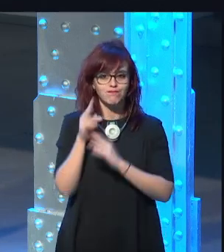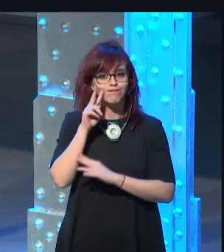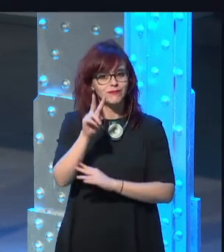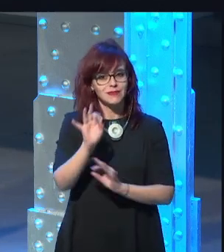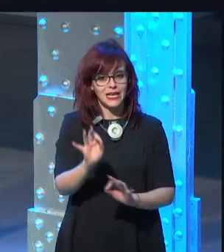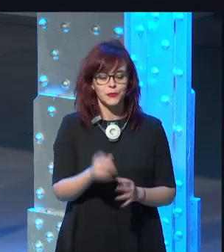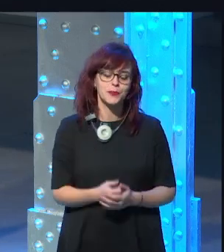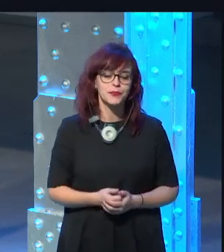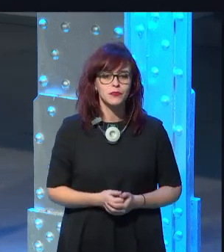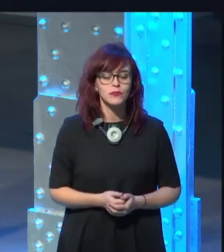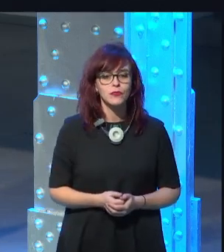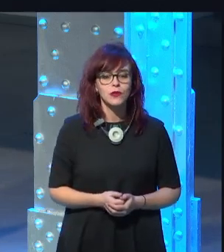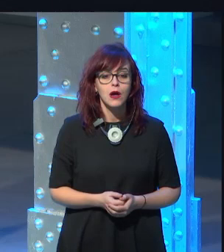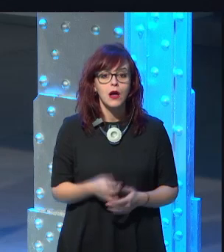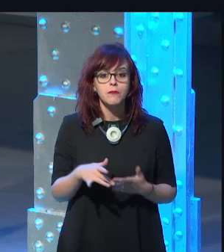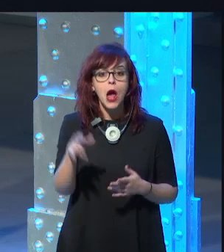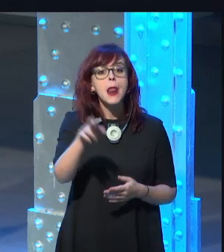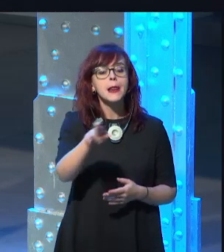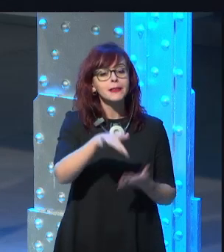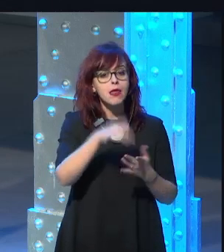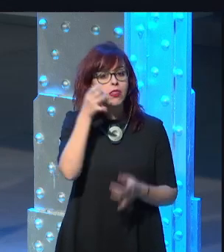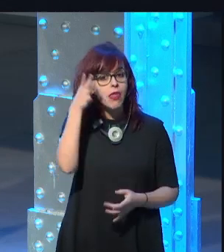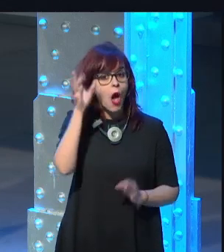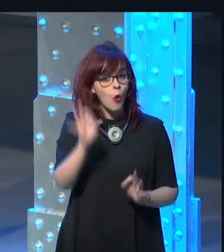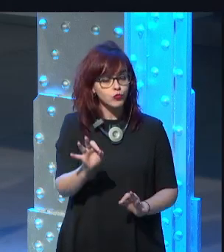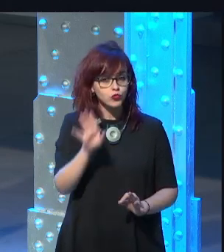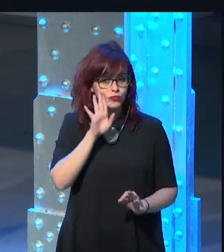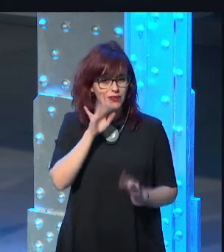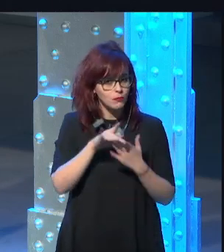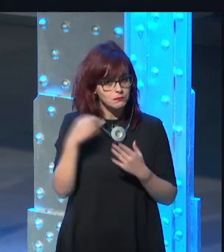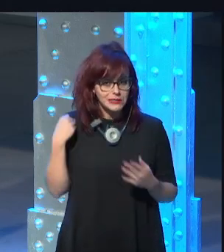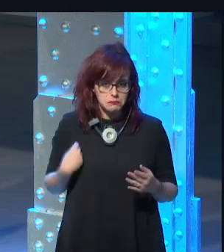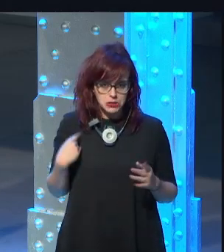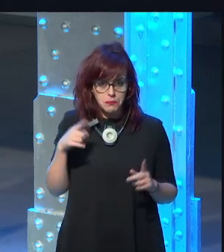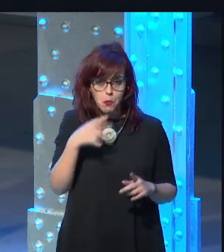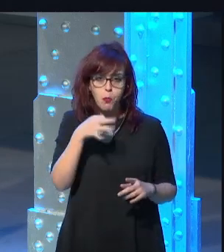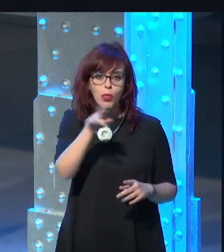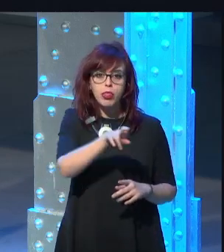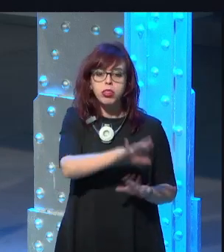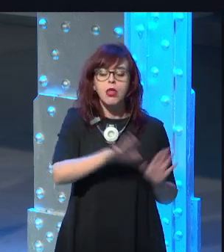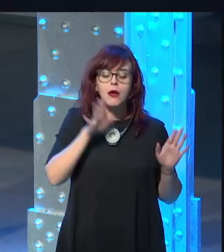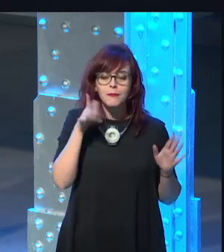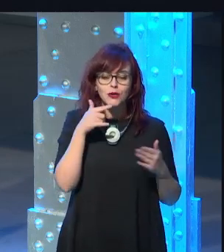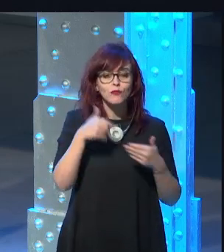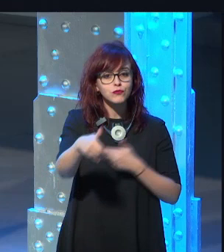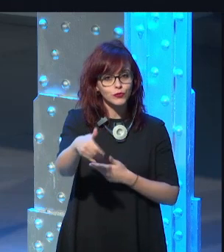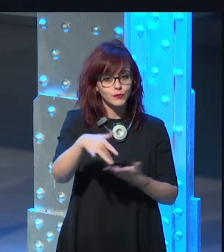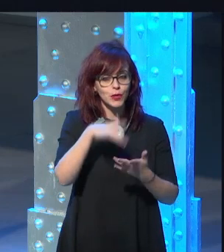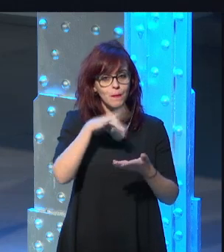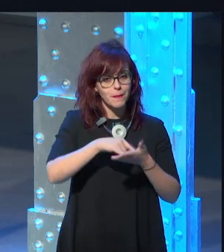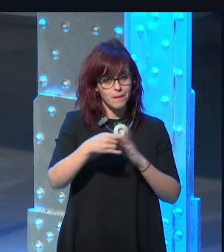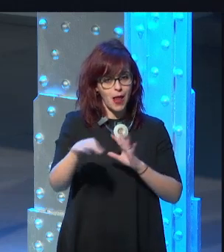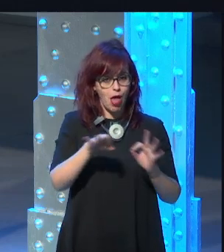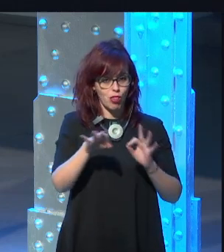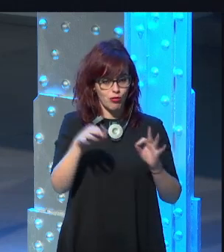situ. Tampoco se descarta repetir esta iniciativa exactamente igual, pero de momento está